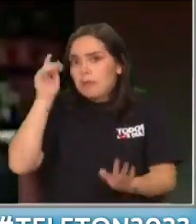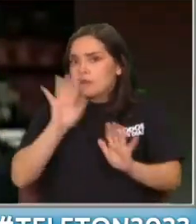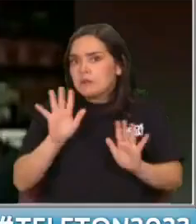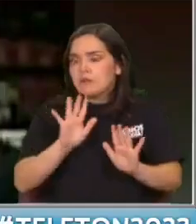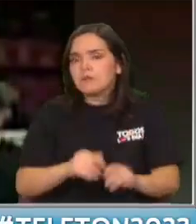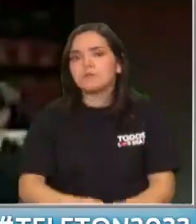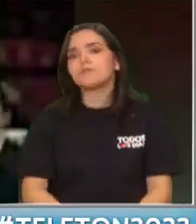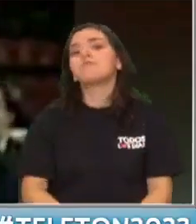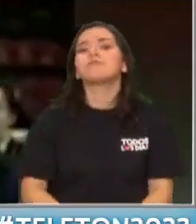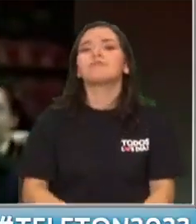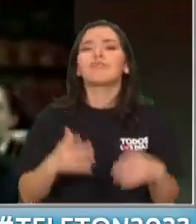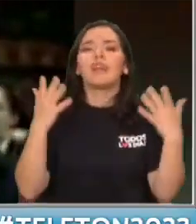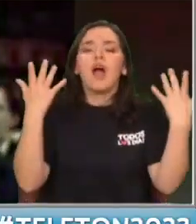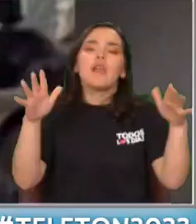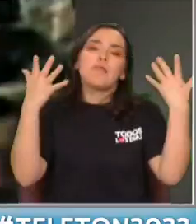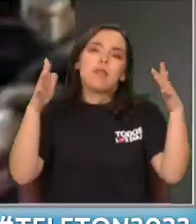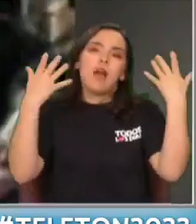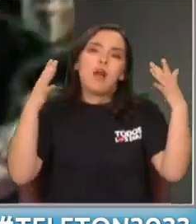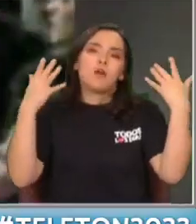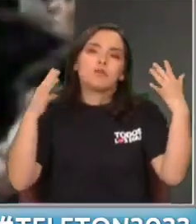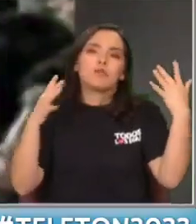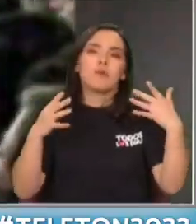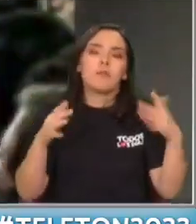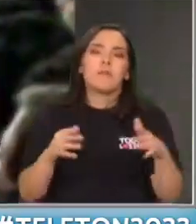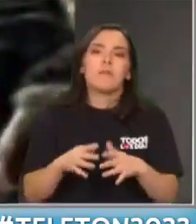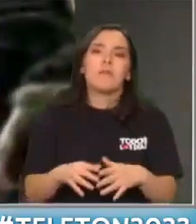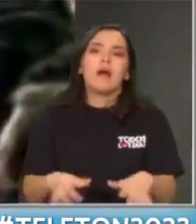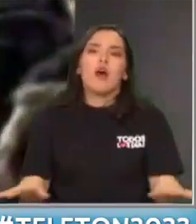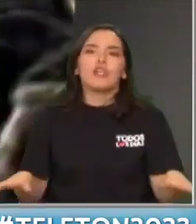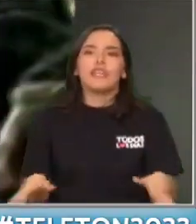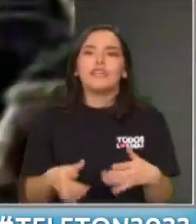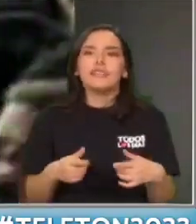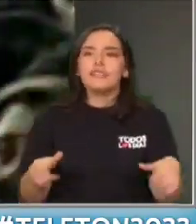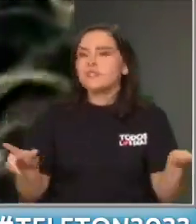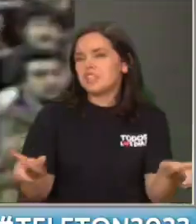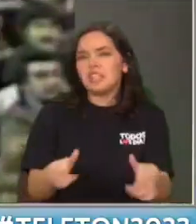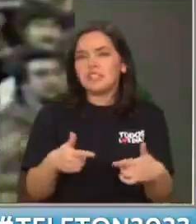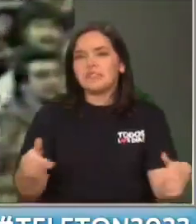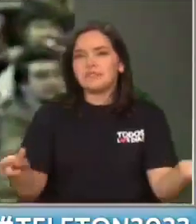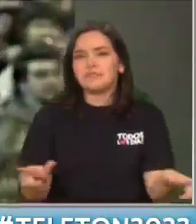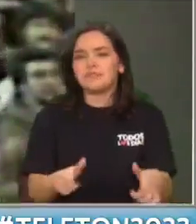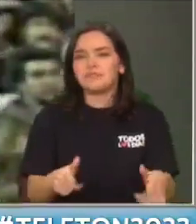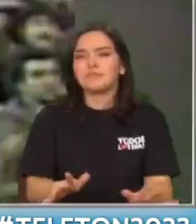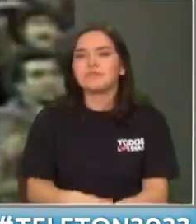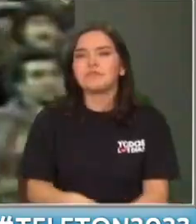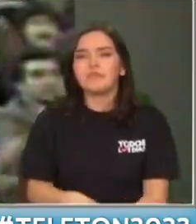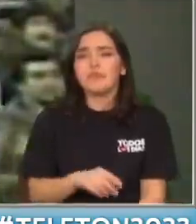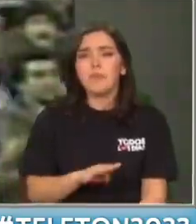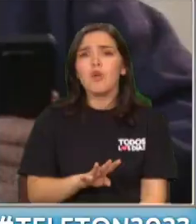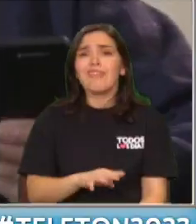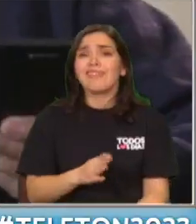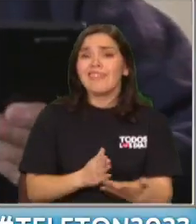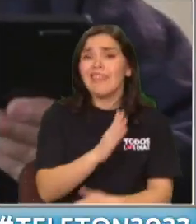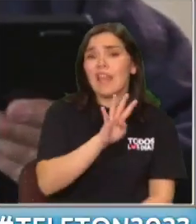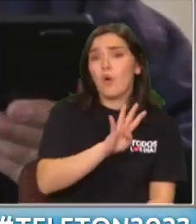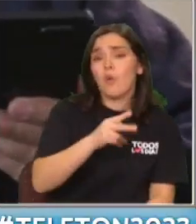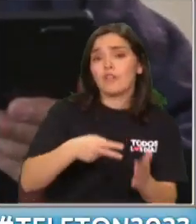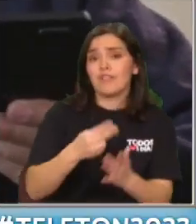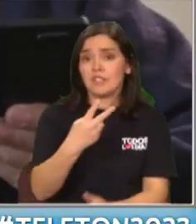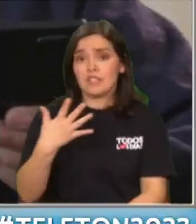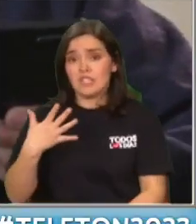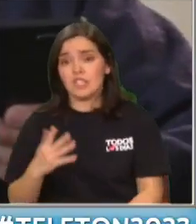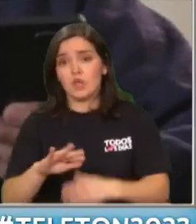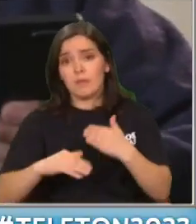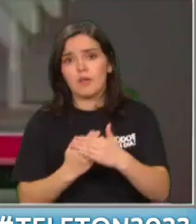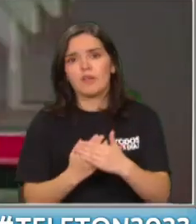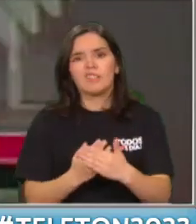Un gran aplauso para la orquesta de Horacio Saavedra. Estamos en este momento a las 4:25 de la madrugada. ¿Qué vamos a